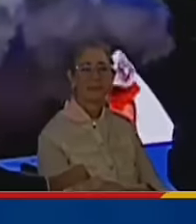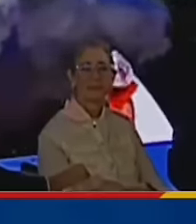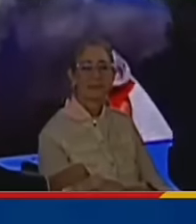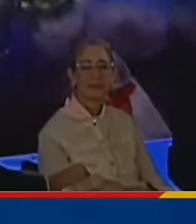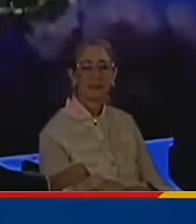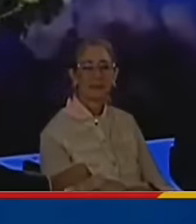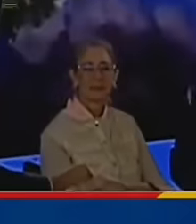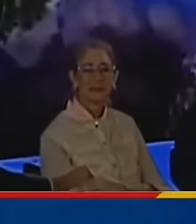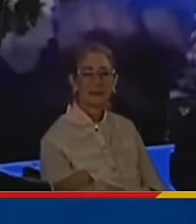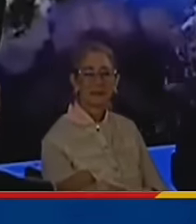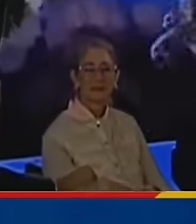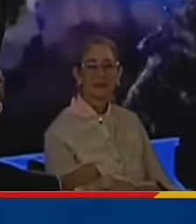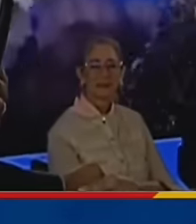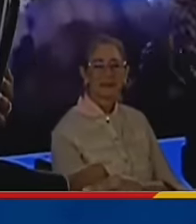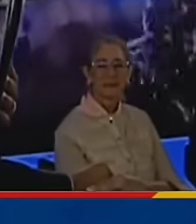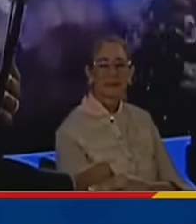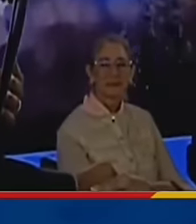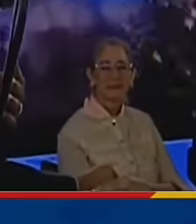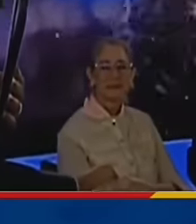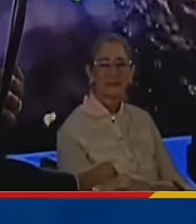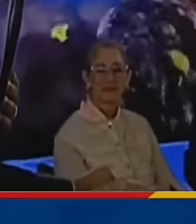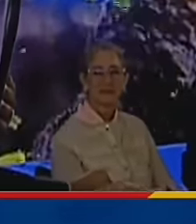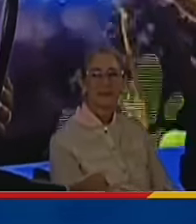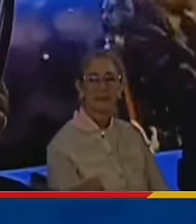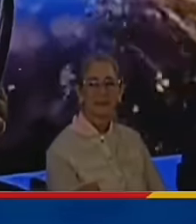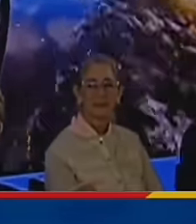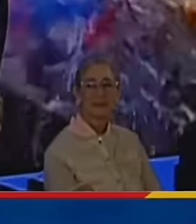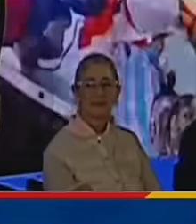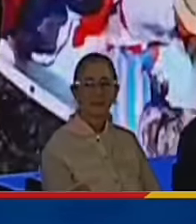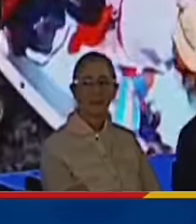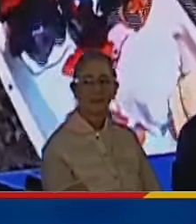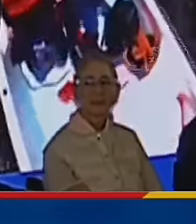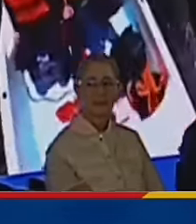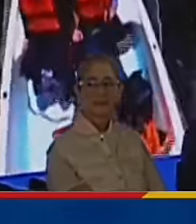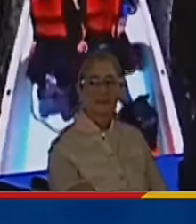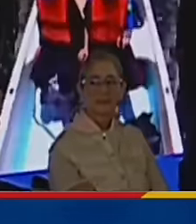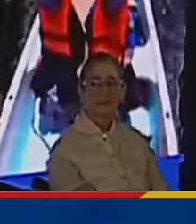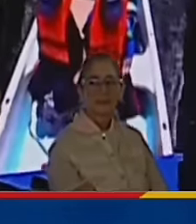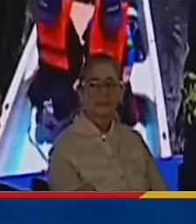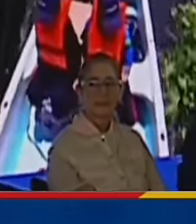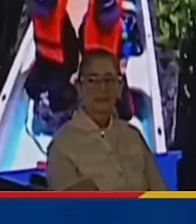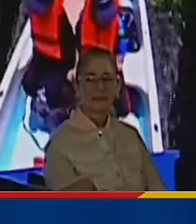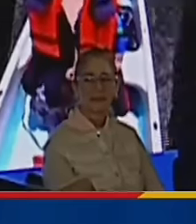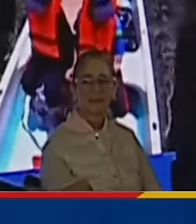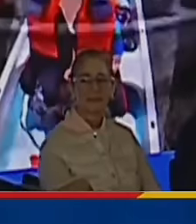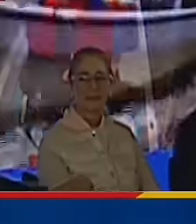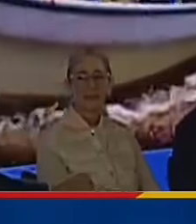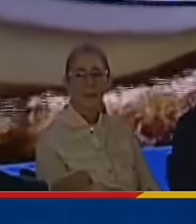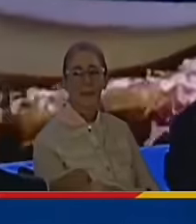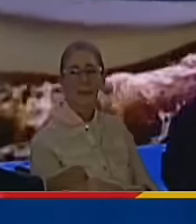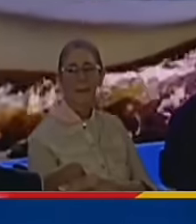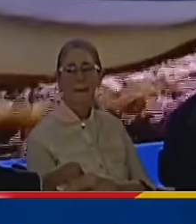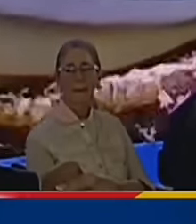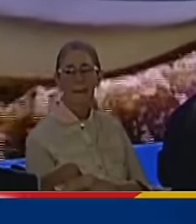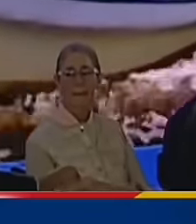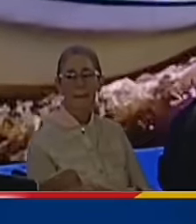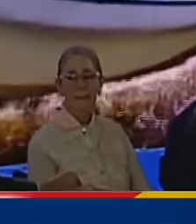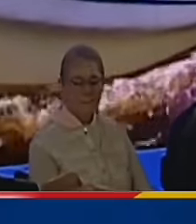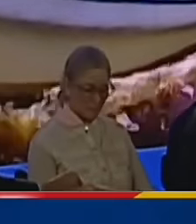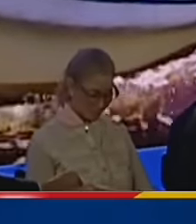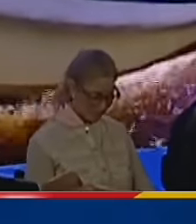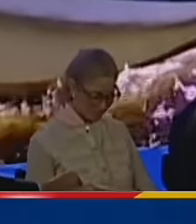del Catatumbo, recibiendo en esta oportunidad la distinción en su tercera edición del año 2024 en este